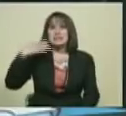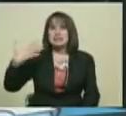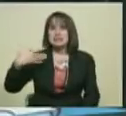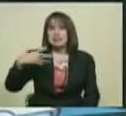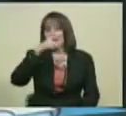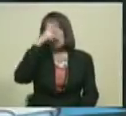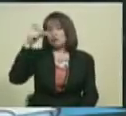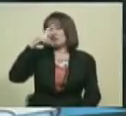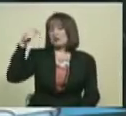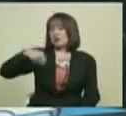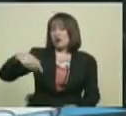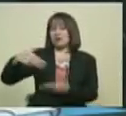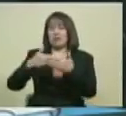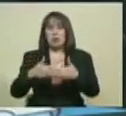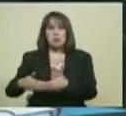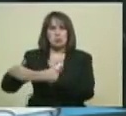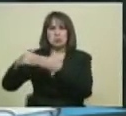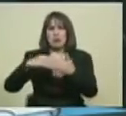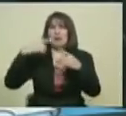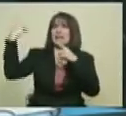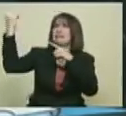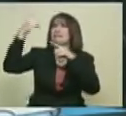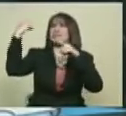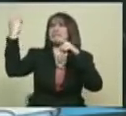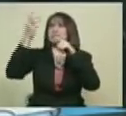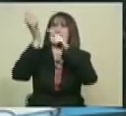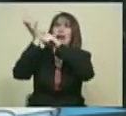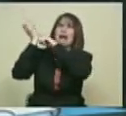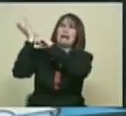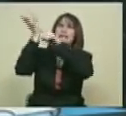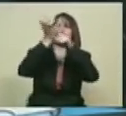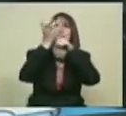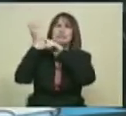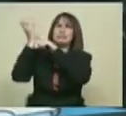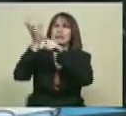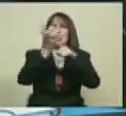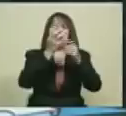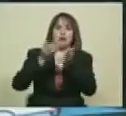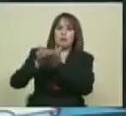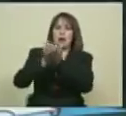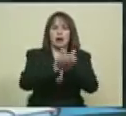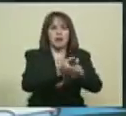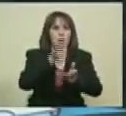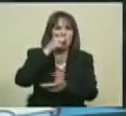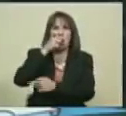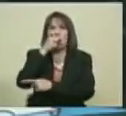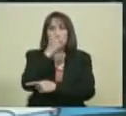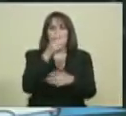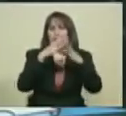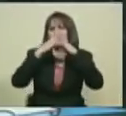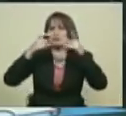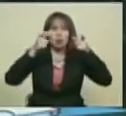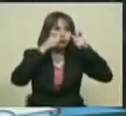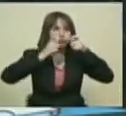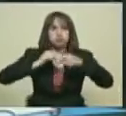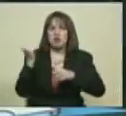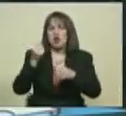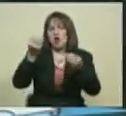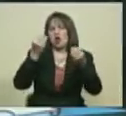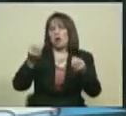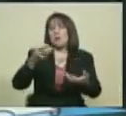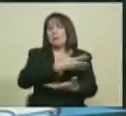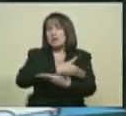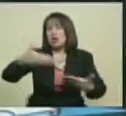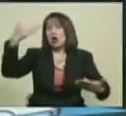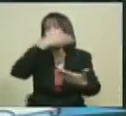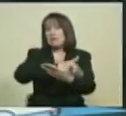droga? Es que ustedes no tienen drones, satélites, tecnología aduanera, guardacostas, todo tipo de medios. ¿Cómo llegan esos